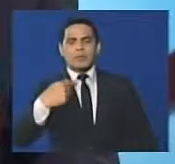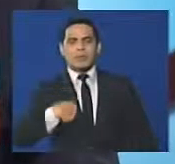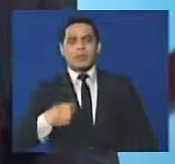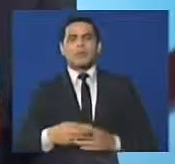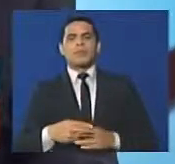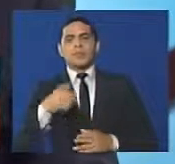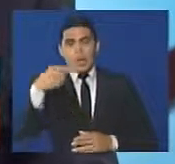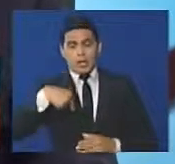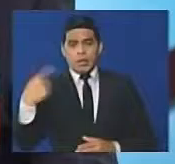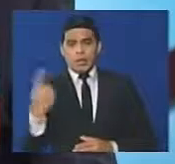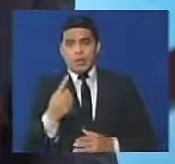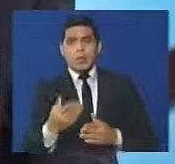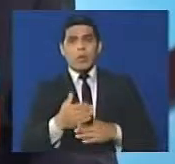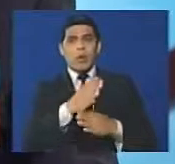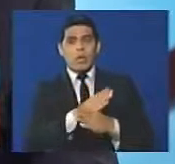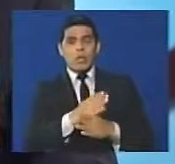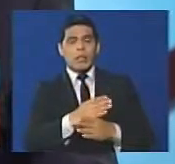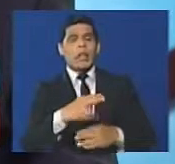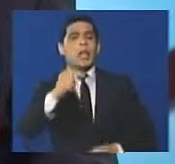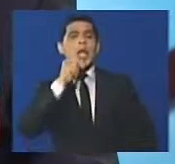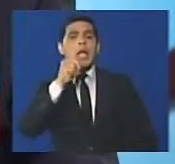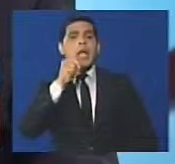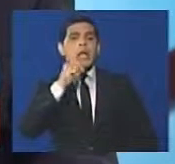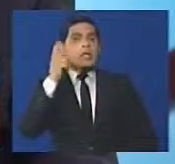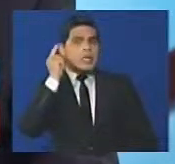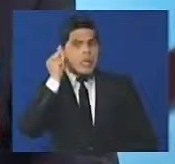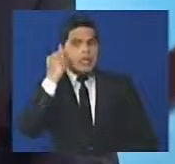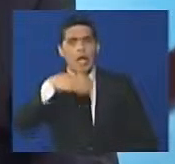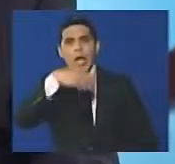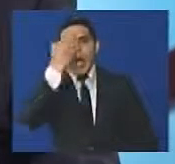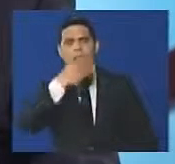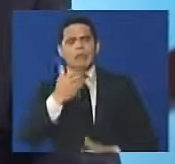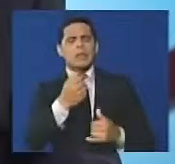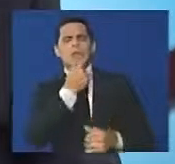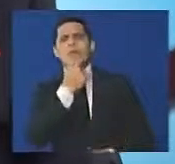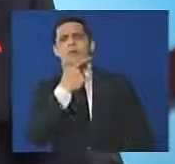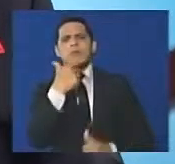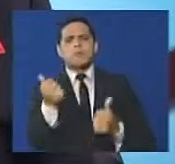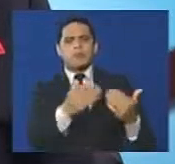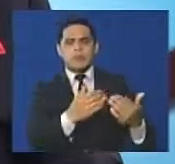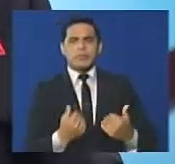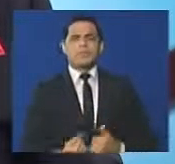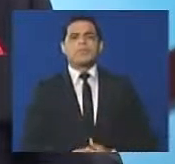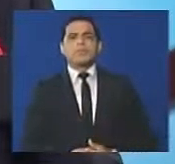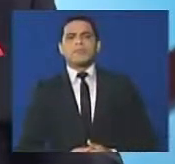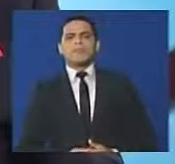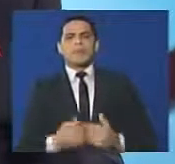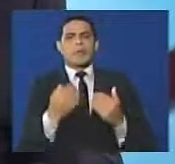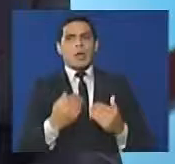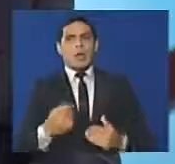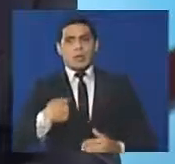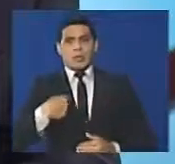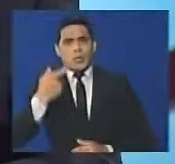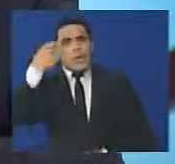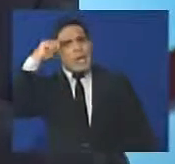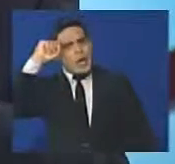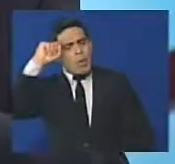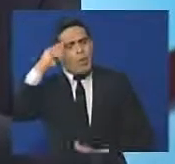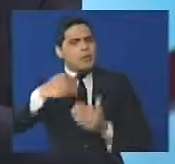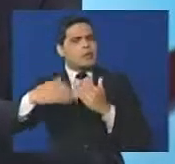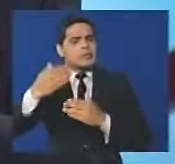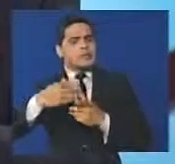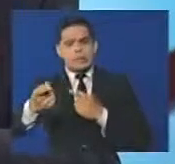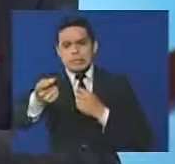Torrealba, que por aquí estuvo la nieta Anaé Torrealba con nosotros cantando, canta bellísimo. Buenísimo. Y de aquel momento me